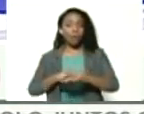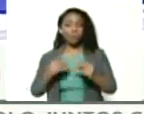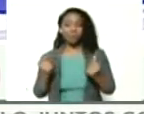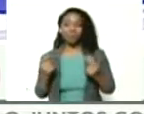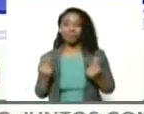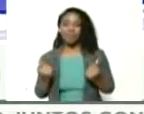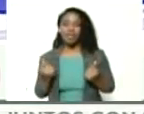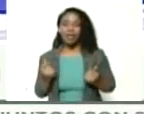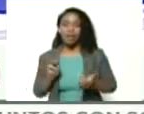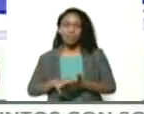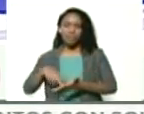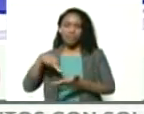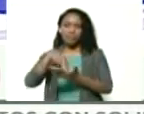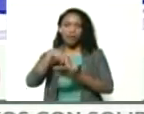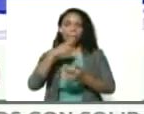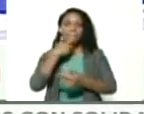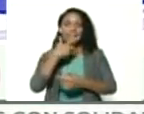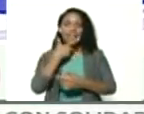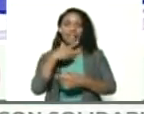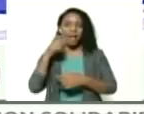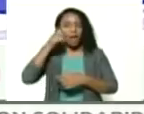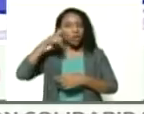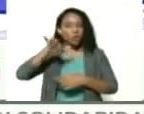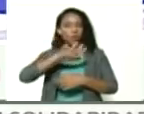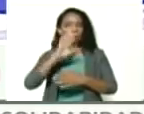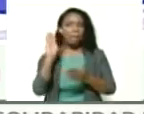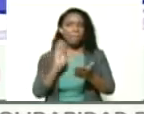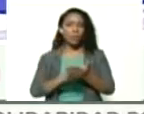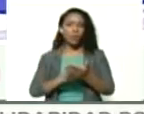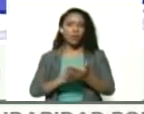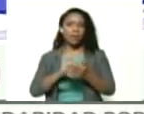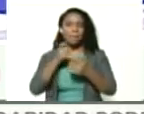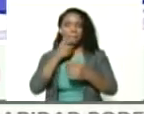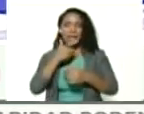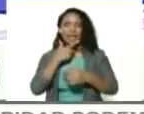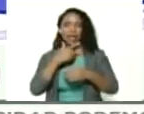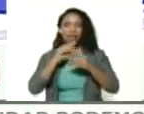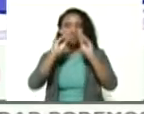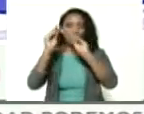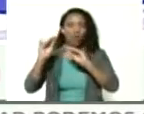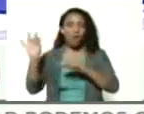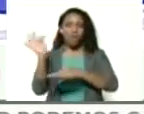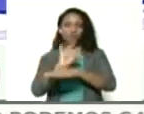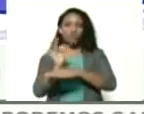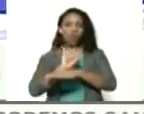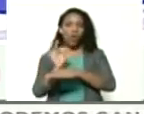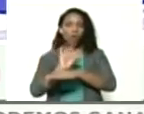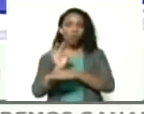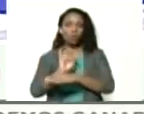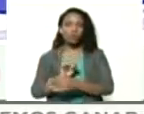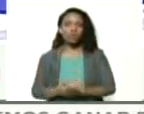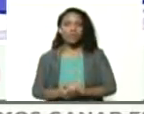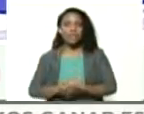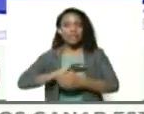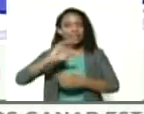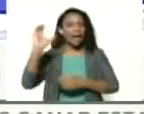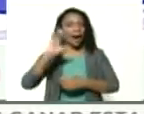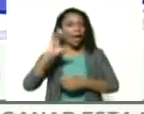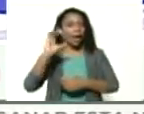para levantar la belleza de la ciudad, ponerla bonita, arregladita, funcional.